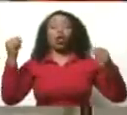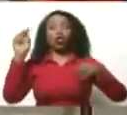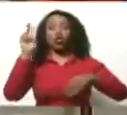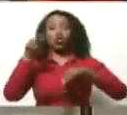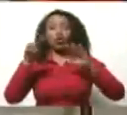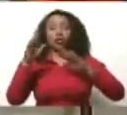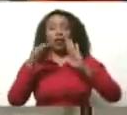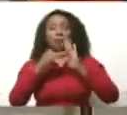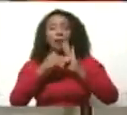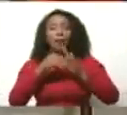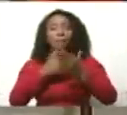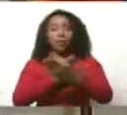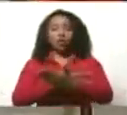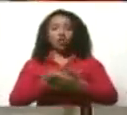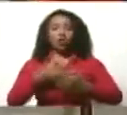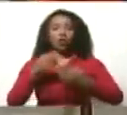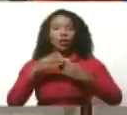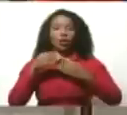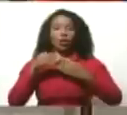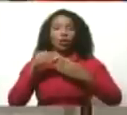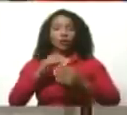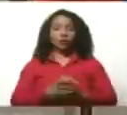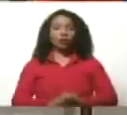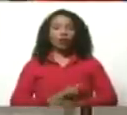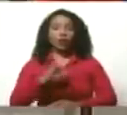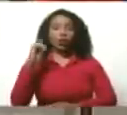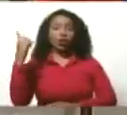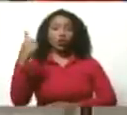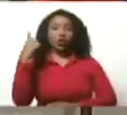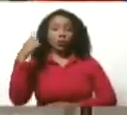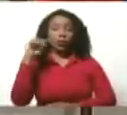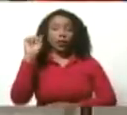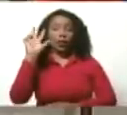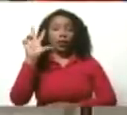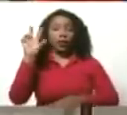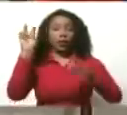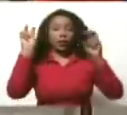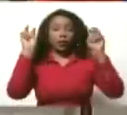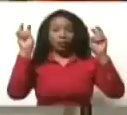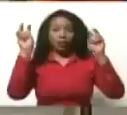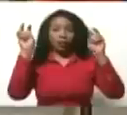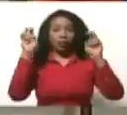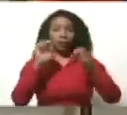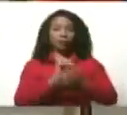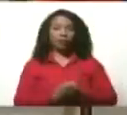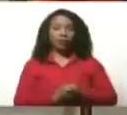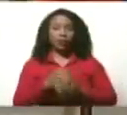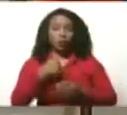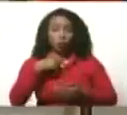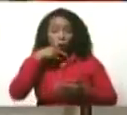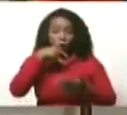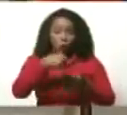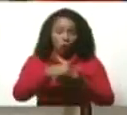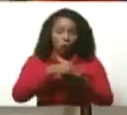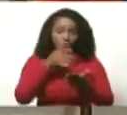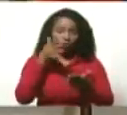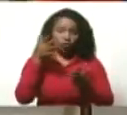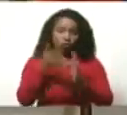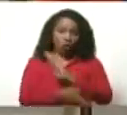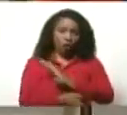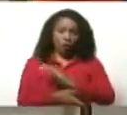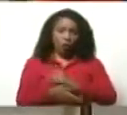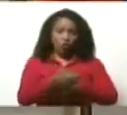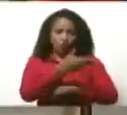12.000 millones de dólares, solamente en tres tramas que he mencionado, para que